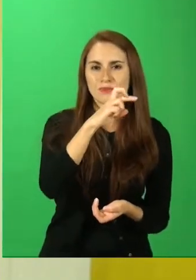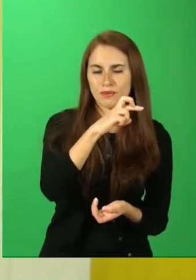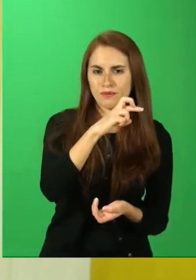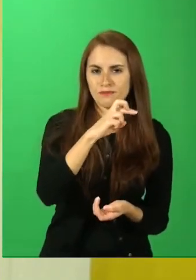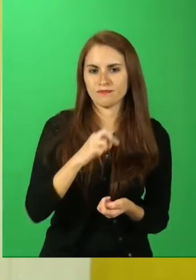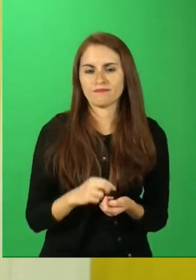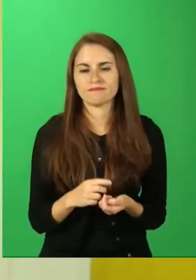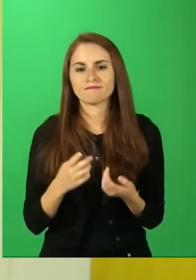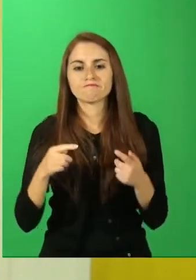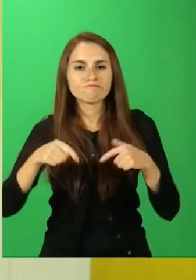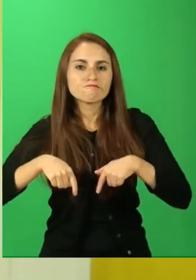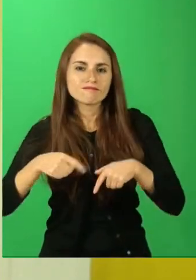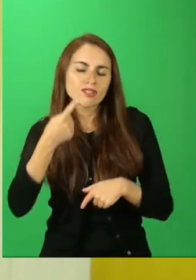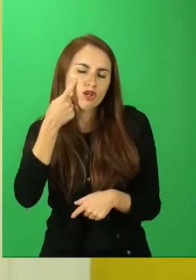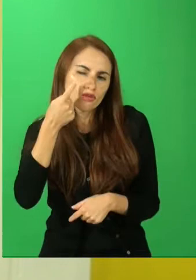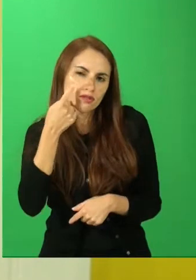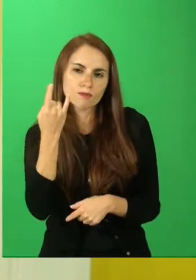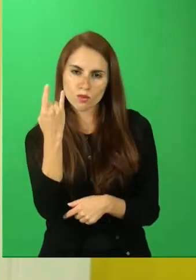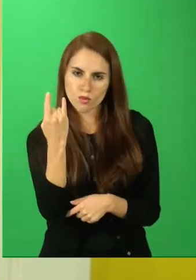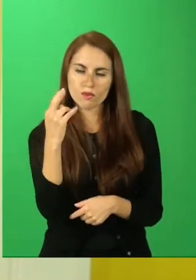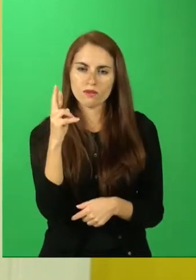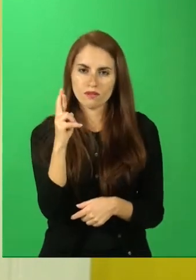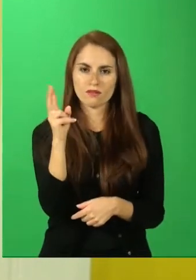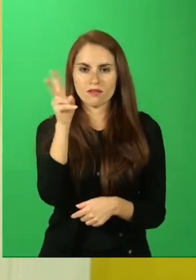llamamos Unión Soviética.